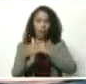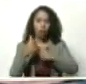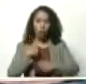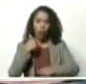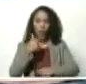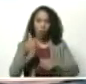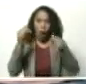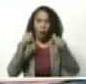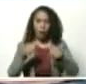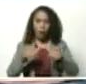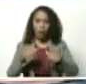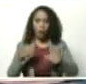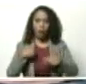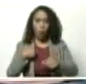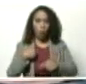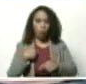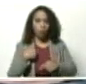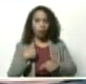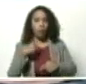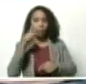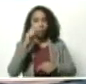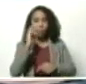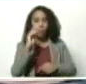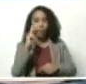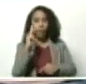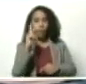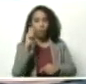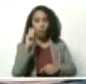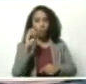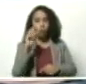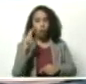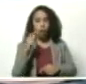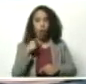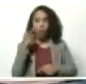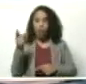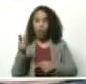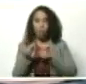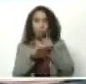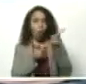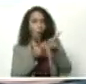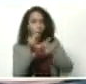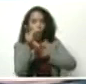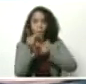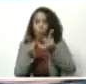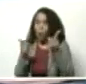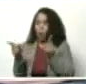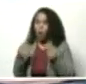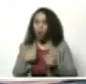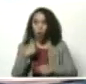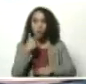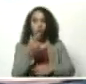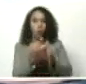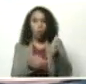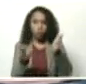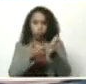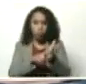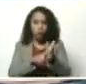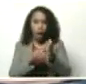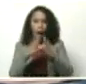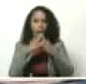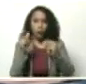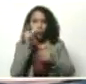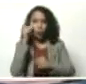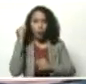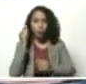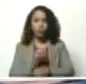los digo por aquí, se los digo por TikTok se los digo por allá, se los digo por acá se los digo a todos y